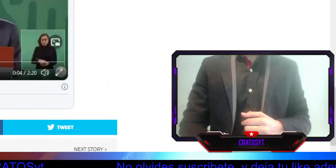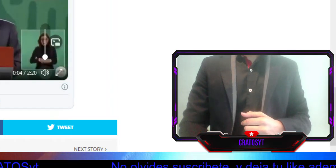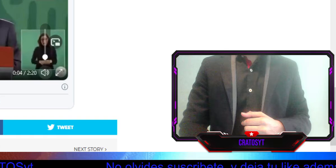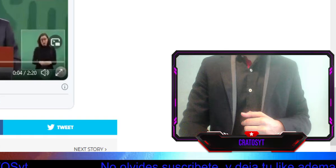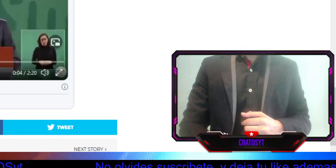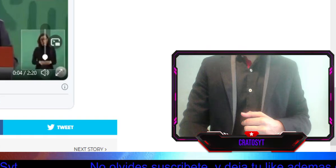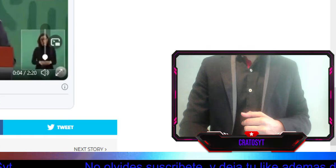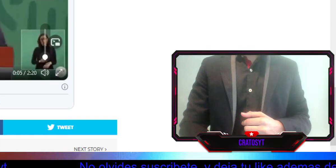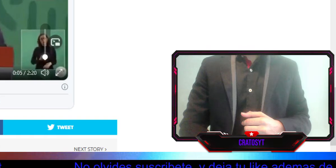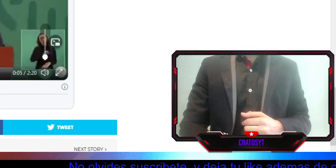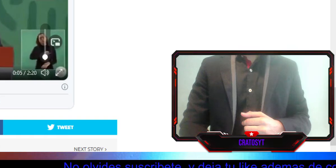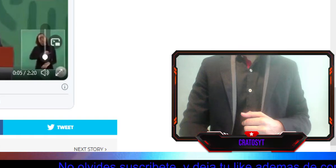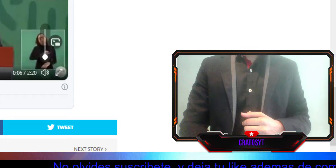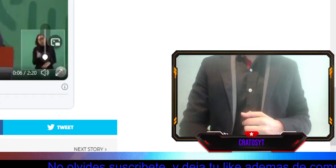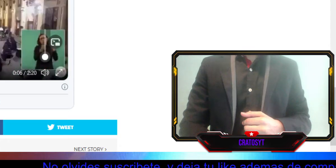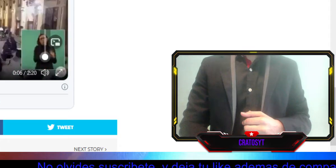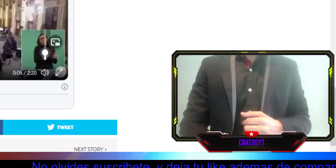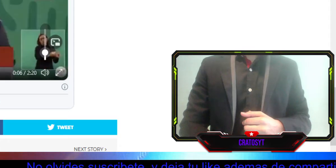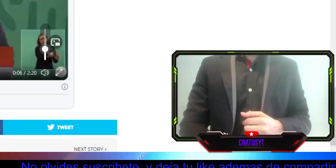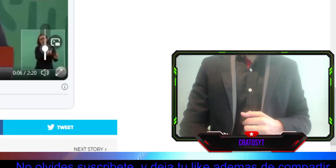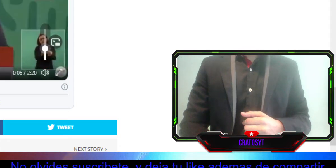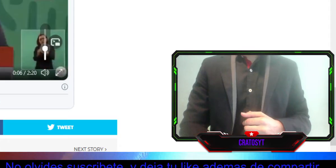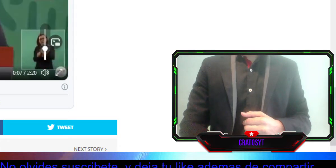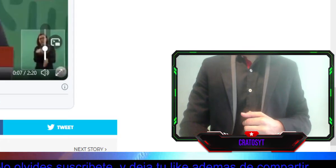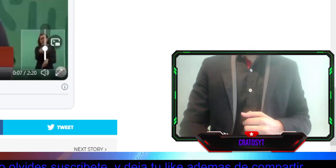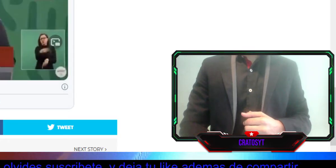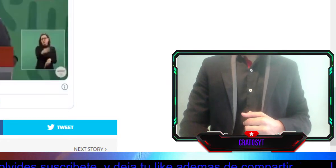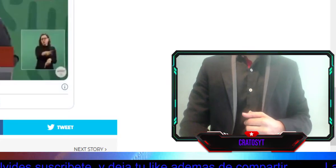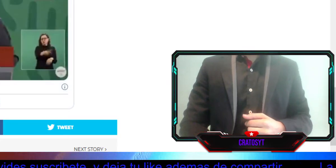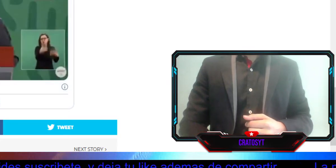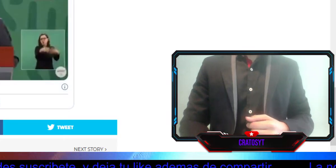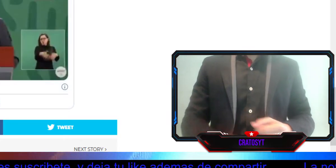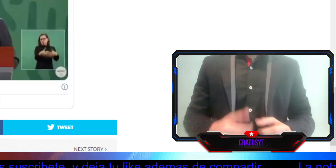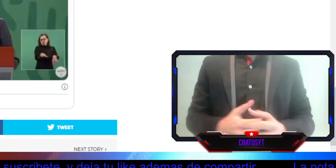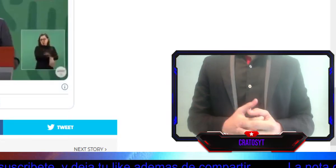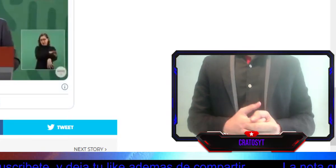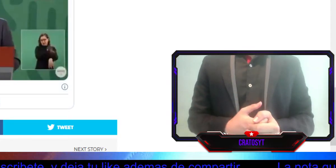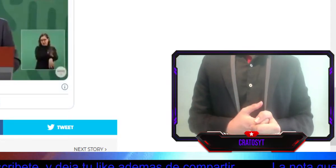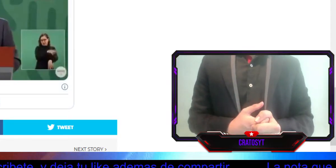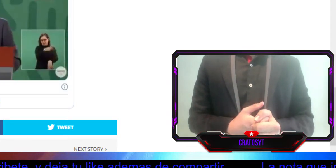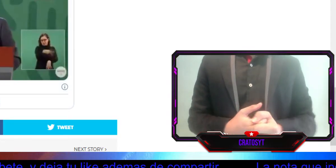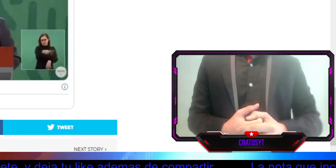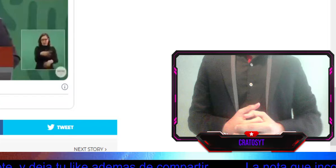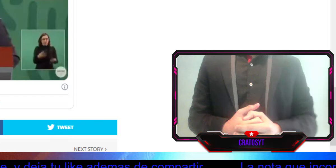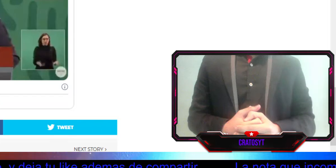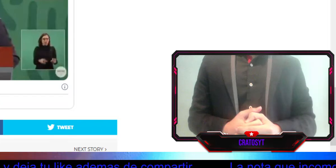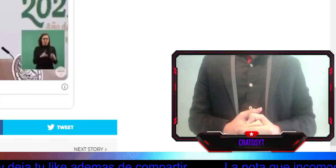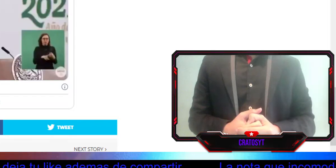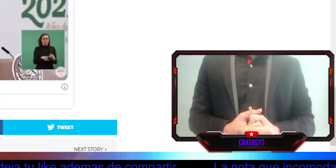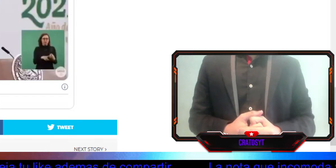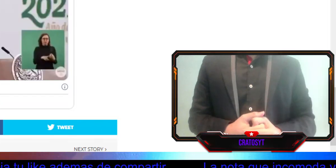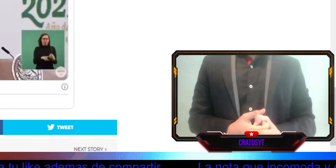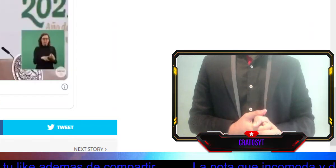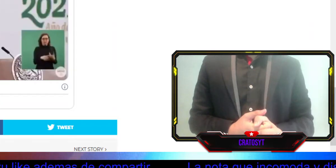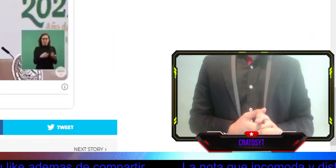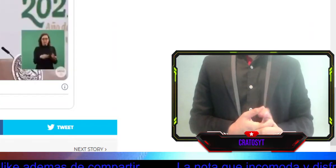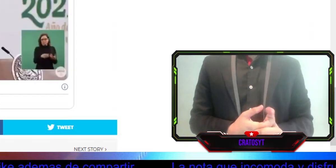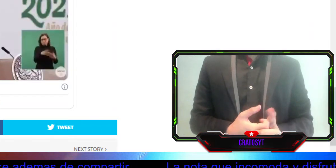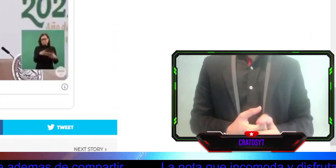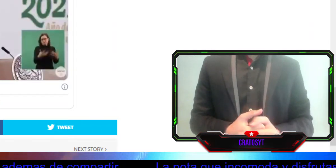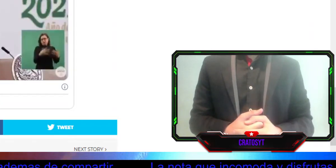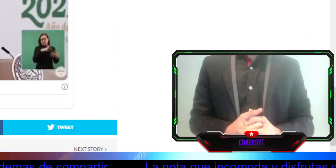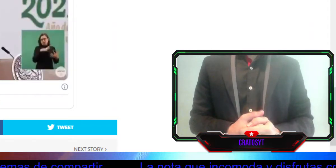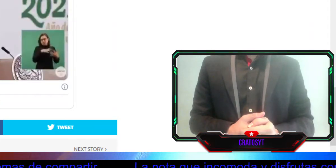son las sociedades de autoabasto. Un generador, ya sea Iberdrola o Enel, genera